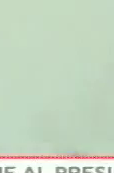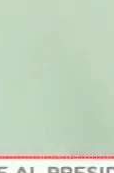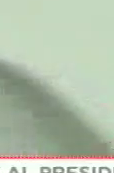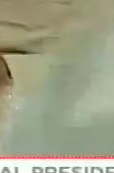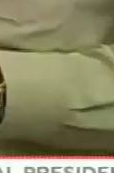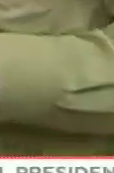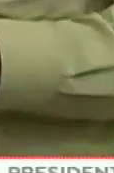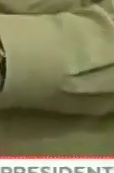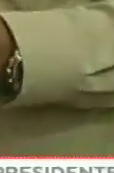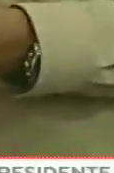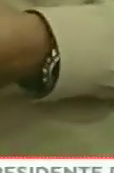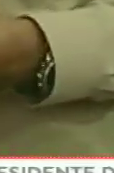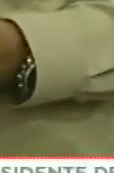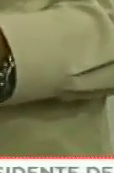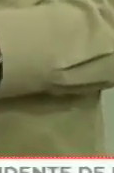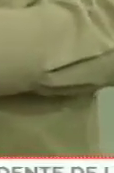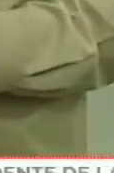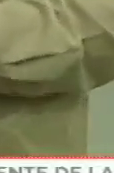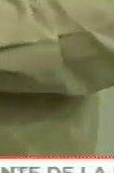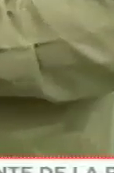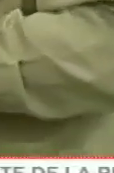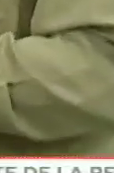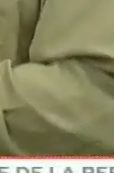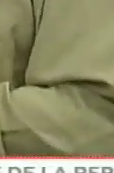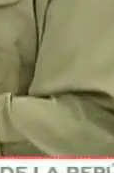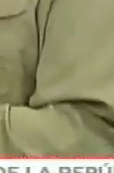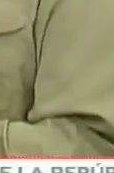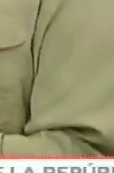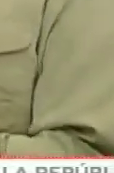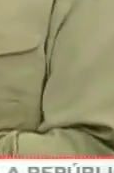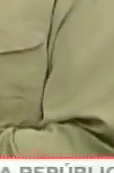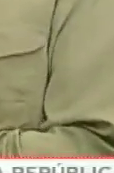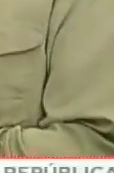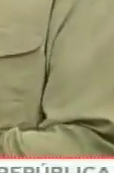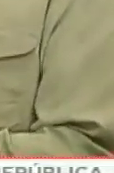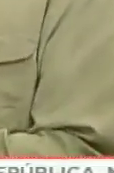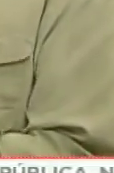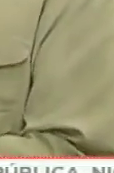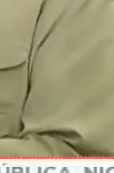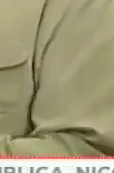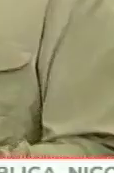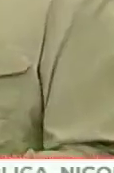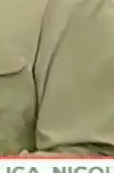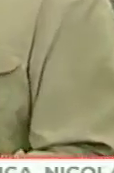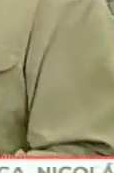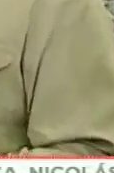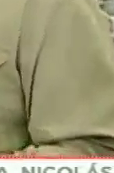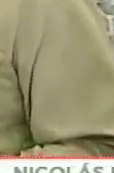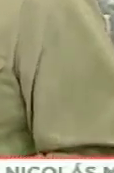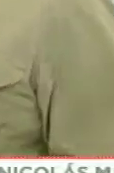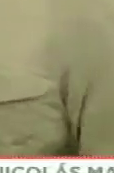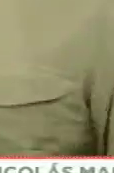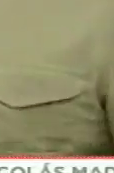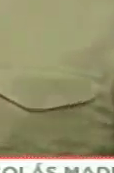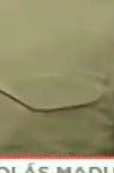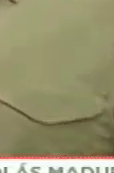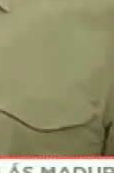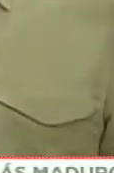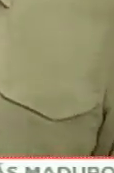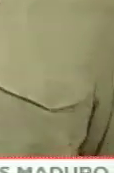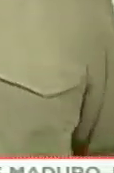nación, que ha buscado deslastrarse de 100 años de producción petroleras, es decir, dejar de ser un país